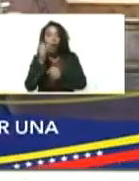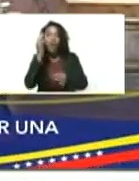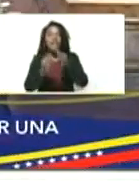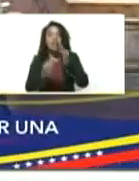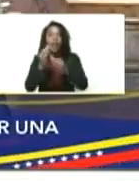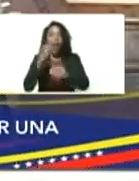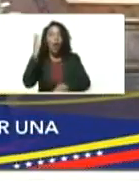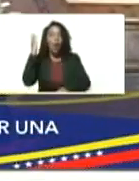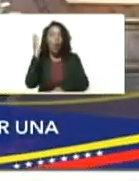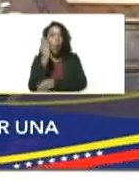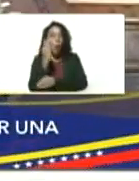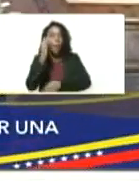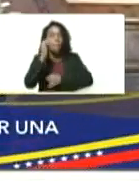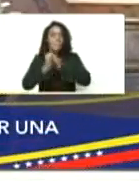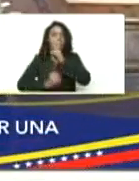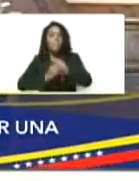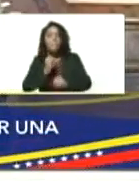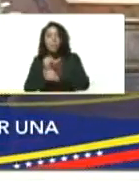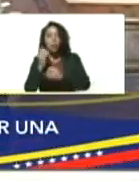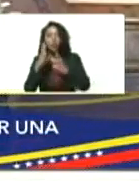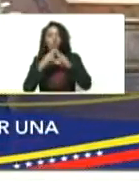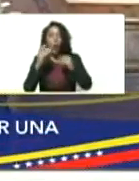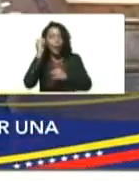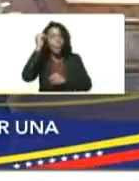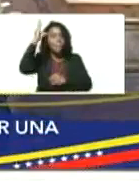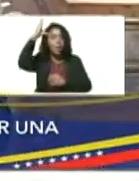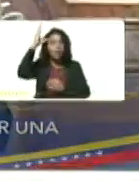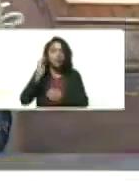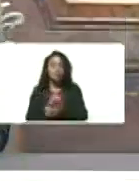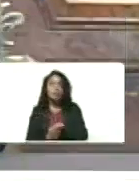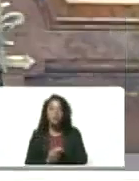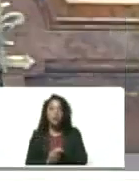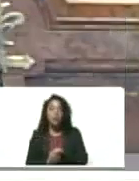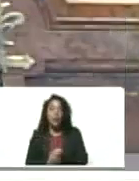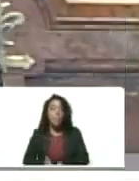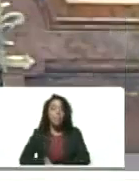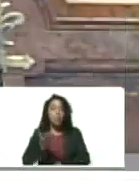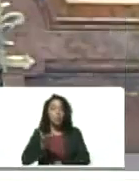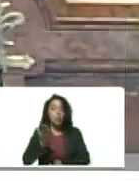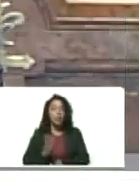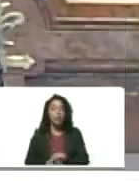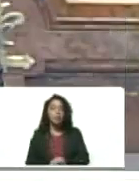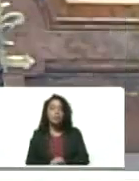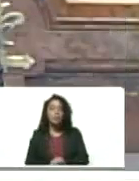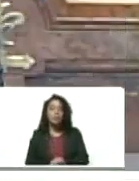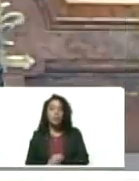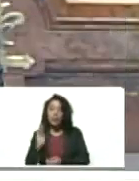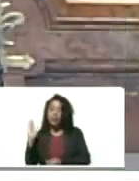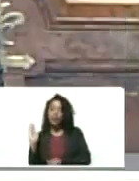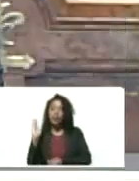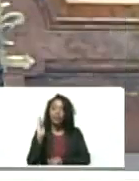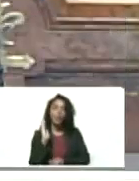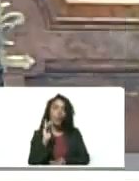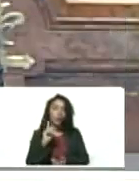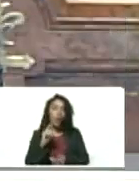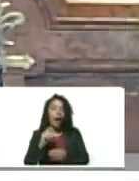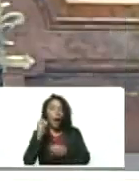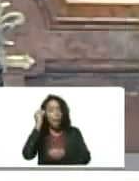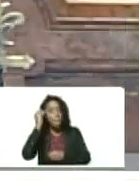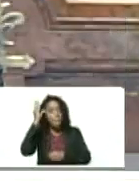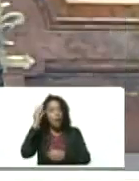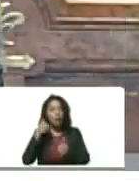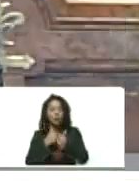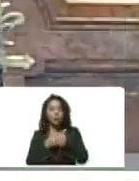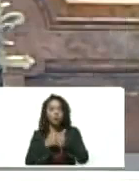corte penal internacional con toda su capacidad y su bagaje y su patrimonio venga con su capacidad de